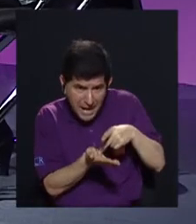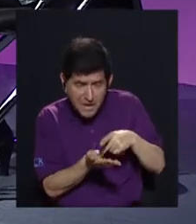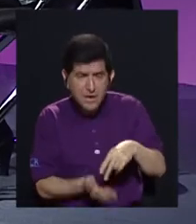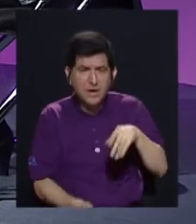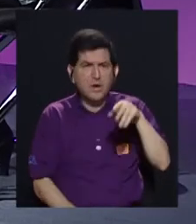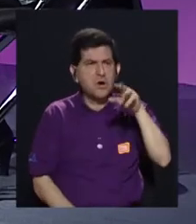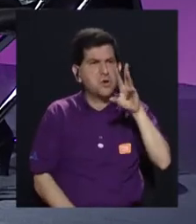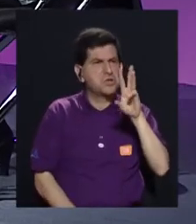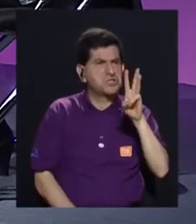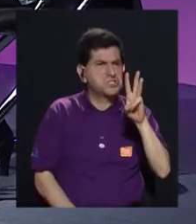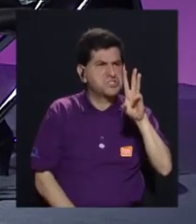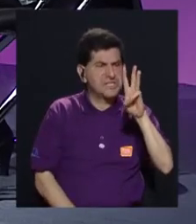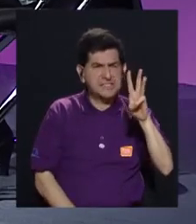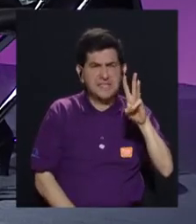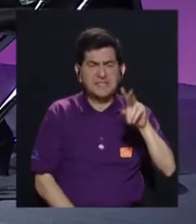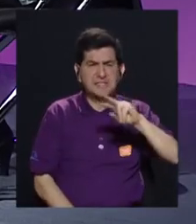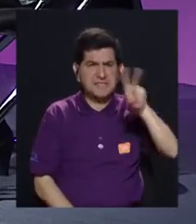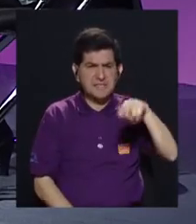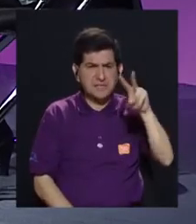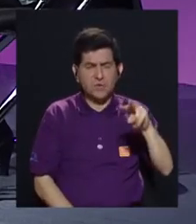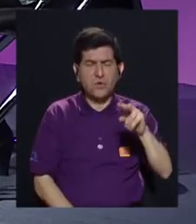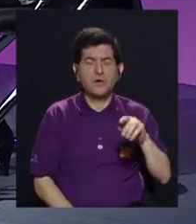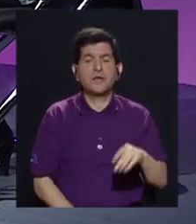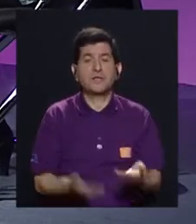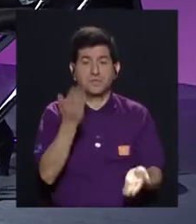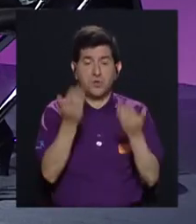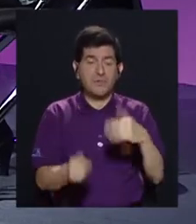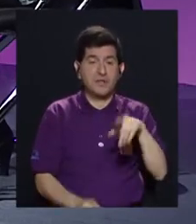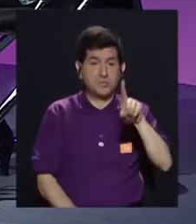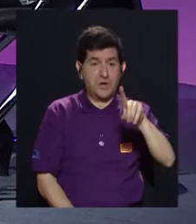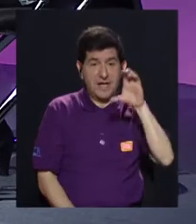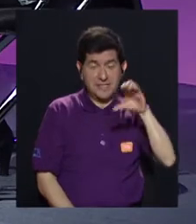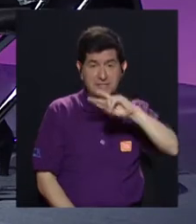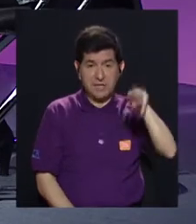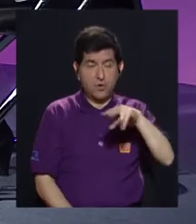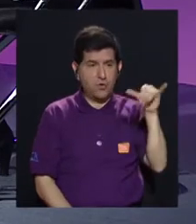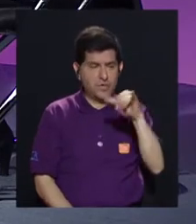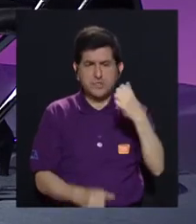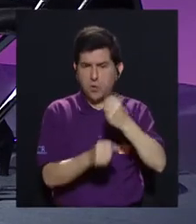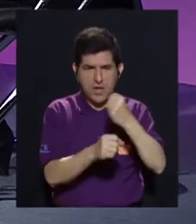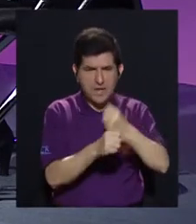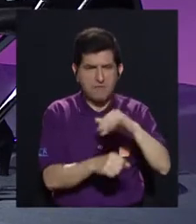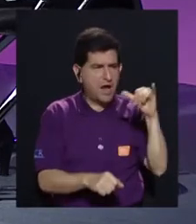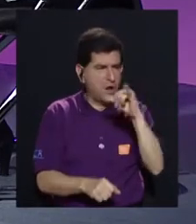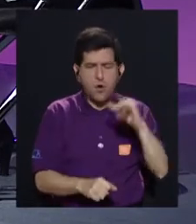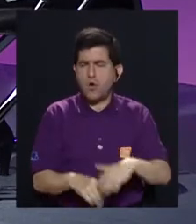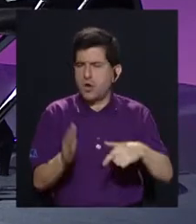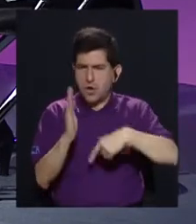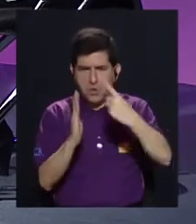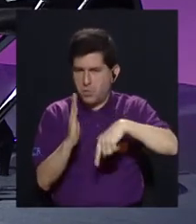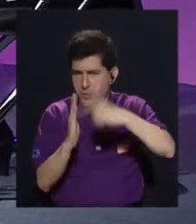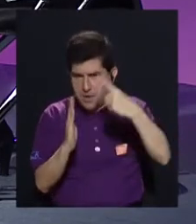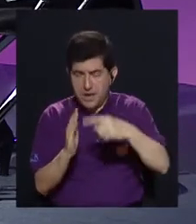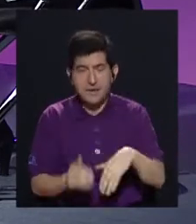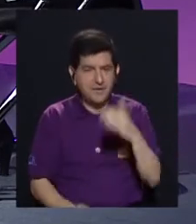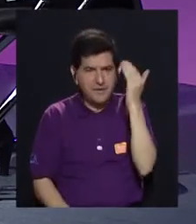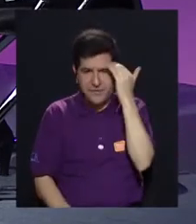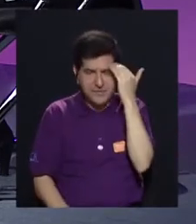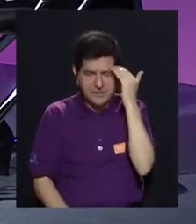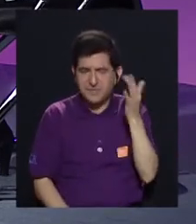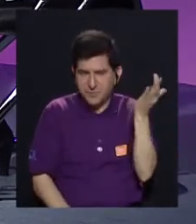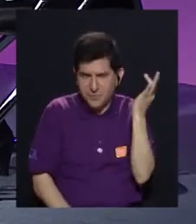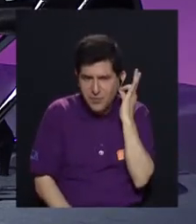66 colones por cada 100 colones que ganan los hombres en los mismos puestos con las mismas calificaciones que ignoran que las mujeres